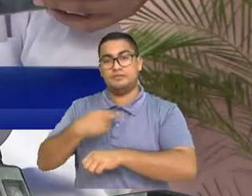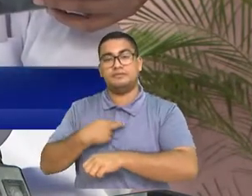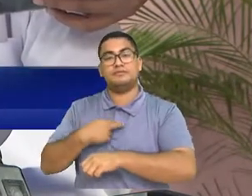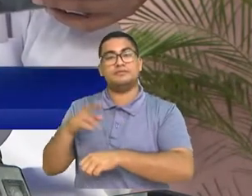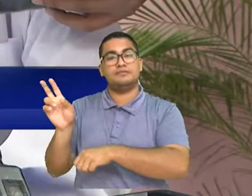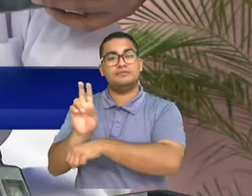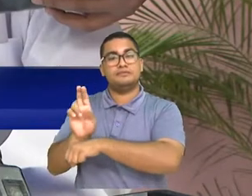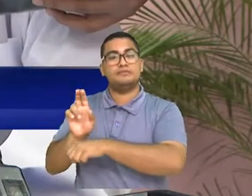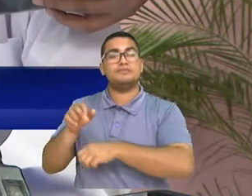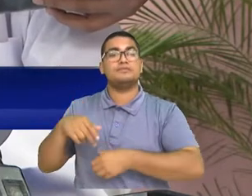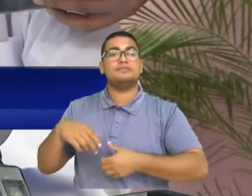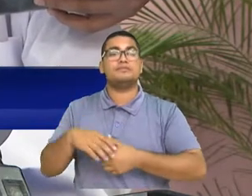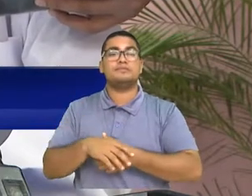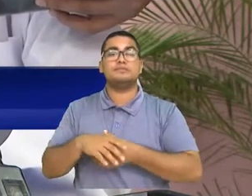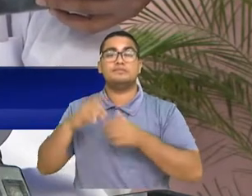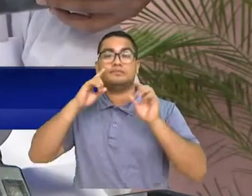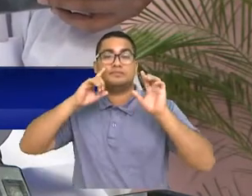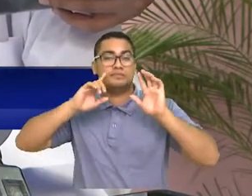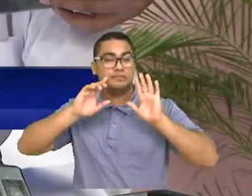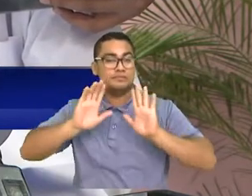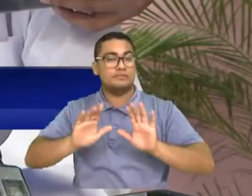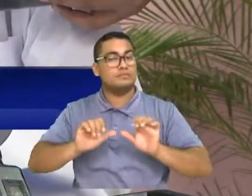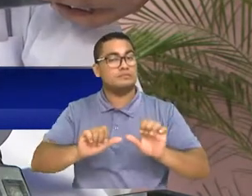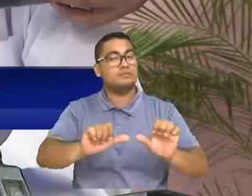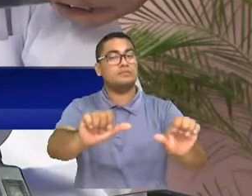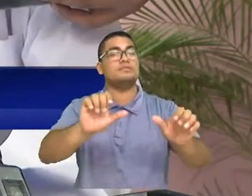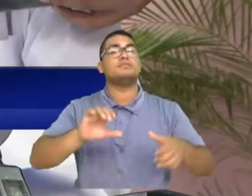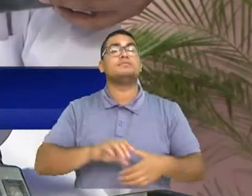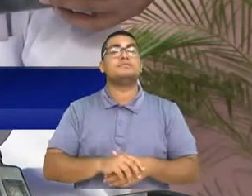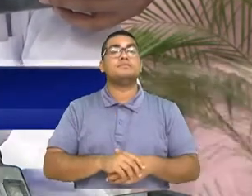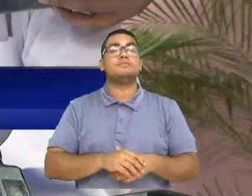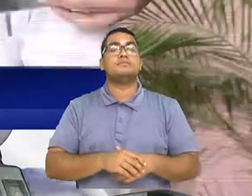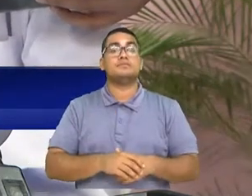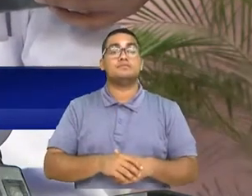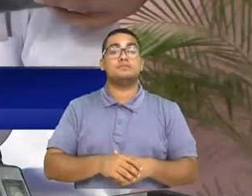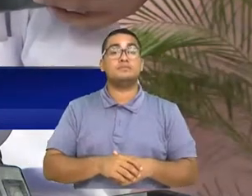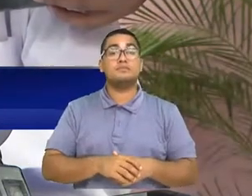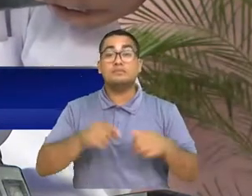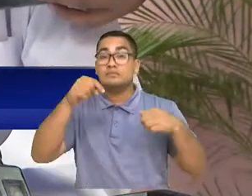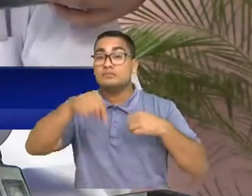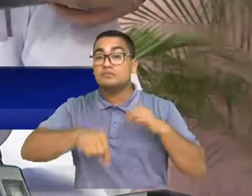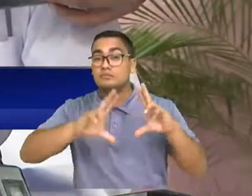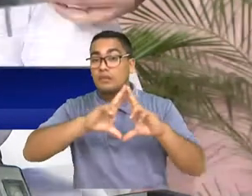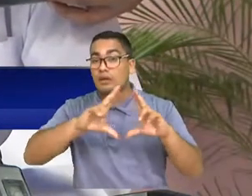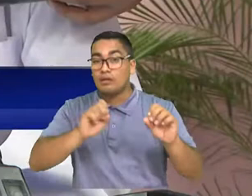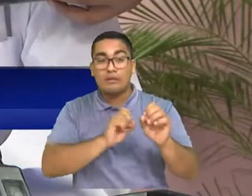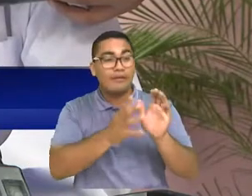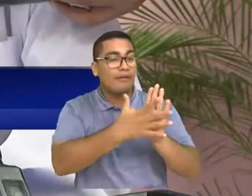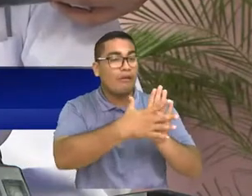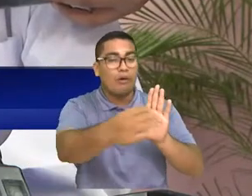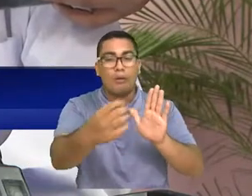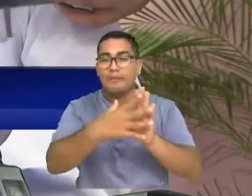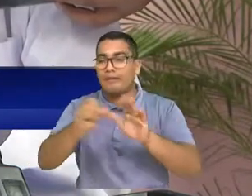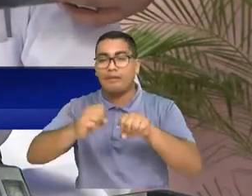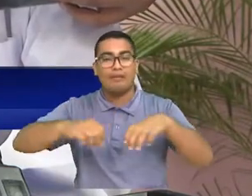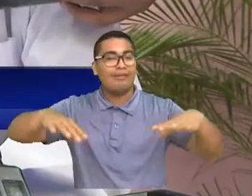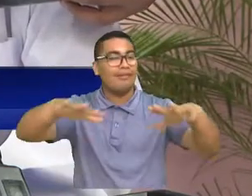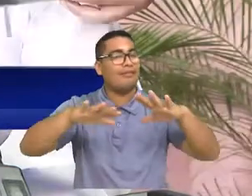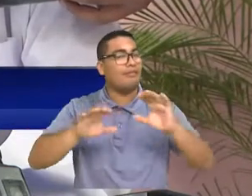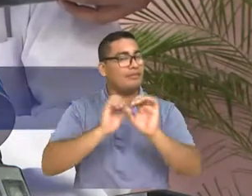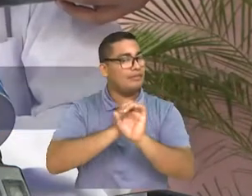monitoreo responsable y permanente. No tenemos transmisión